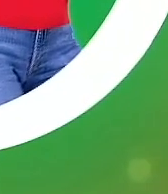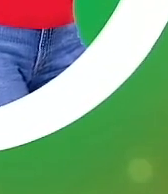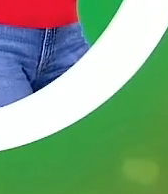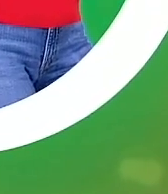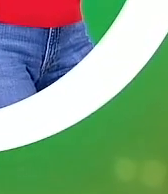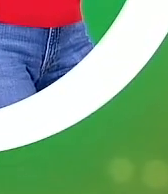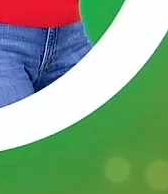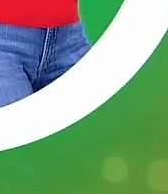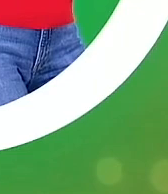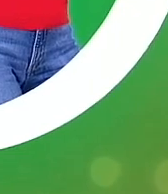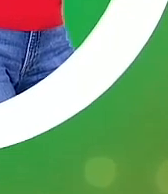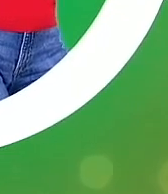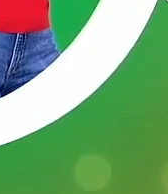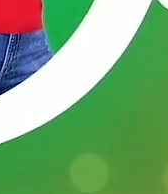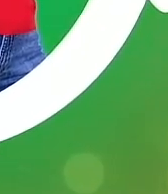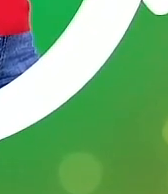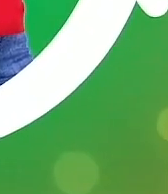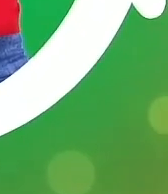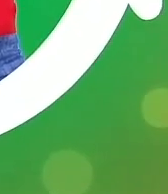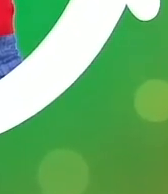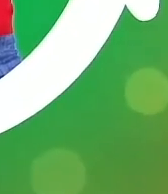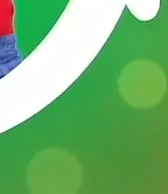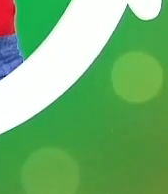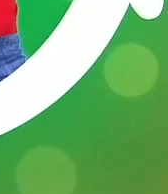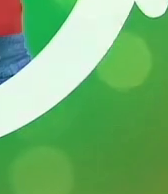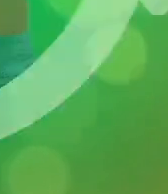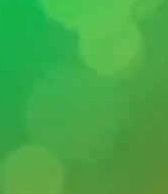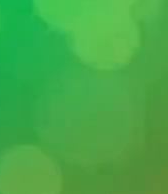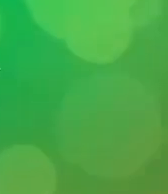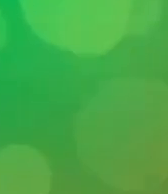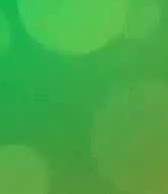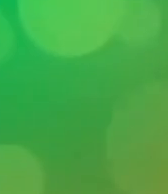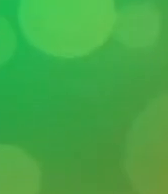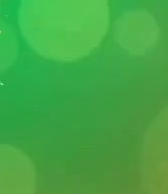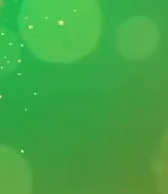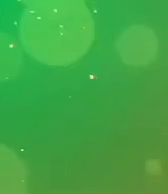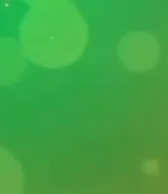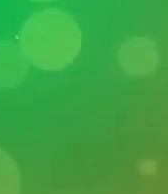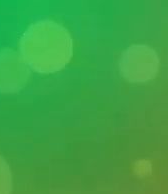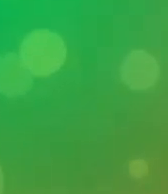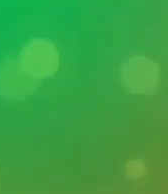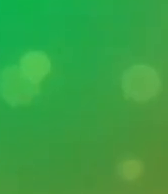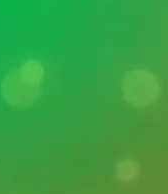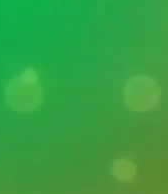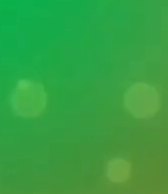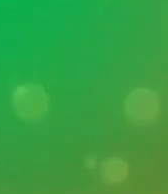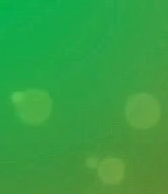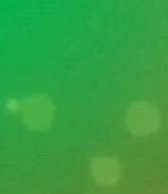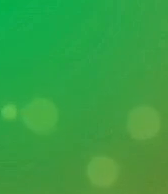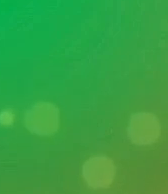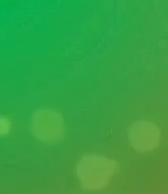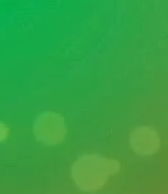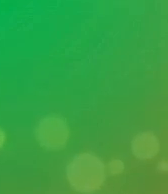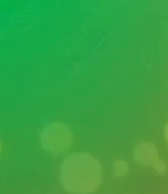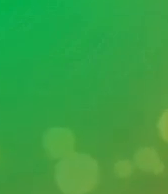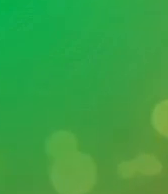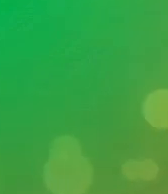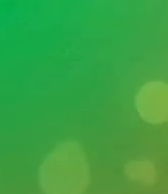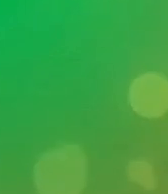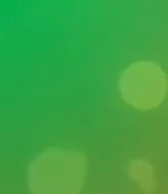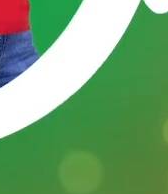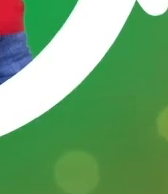¡Ay, qué bonito! Yo me gané la Loto. Nos vemos en el próximo sorteo Loto. ¡Loto!